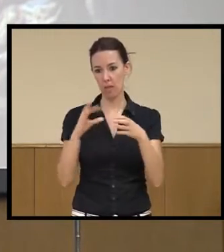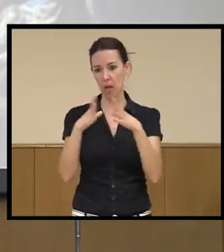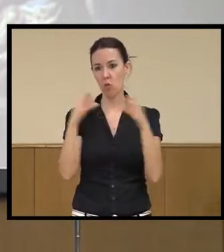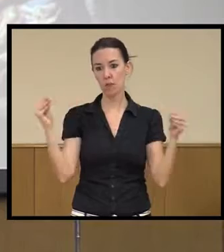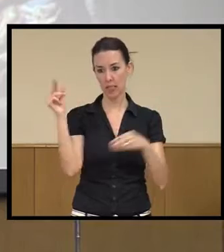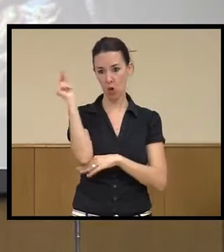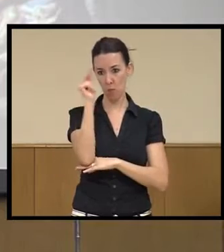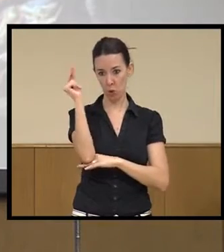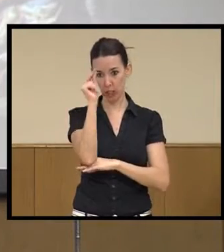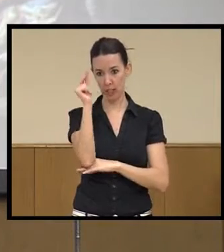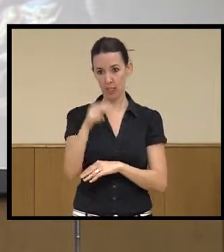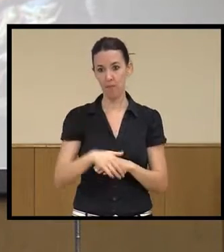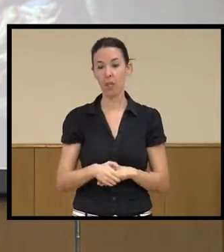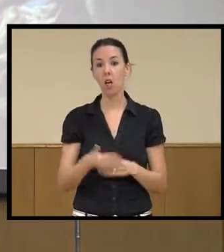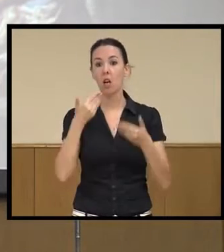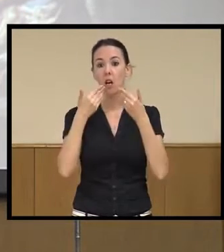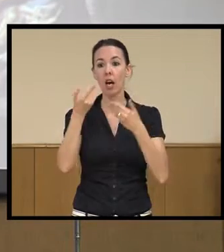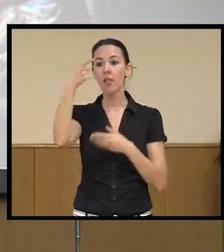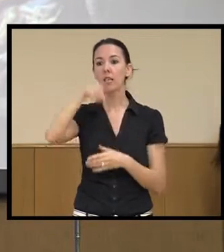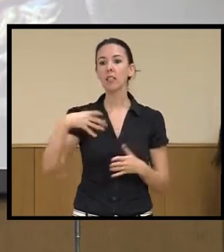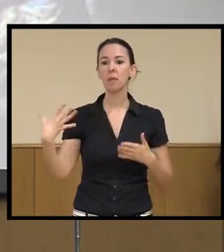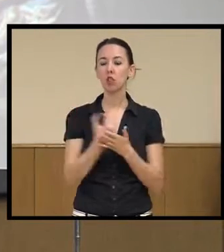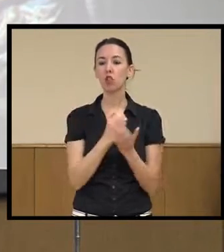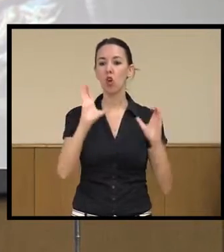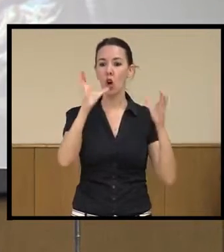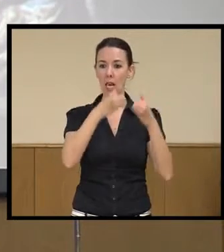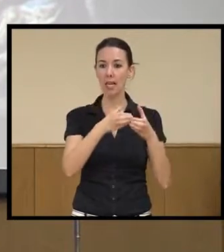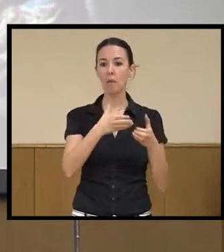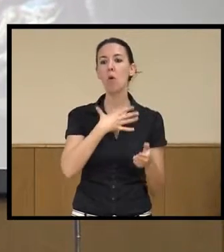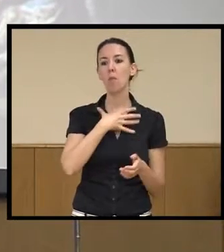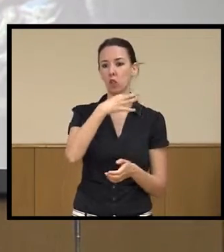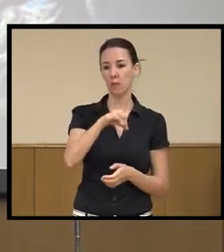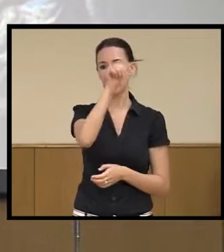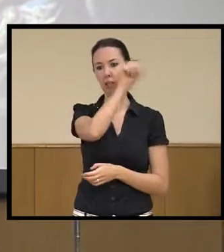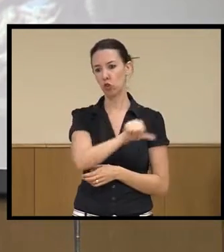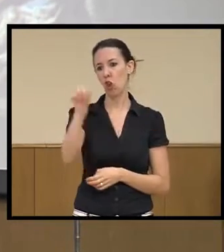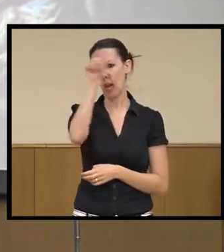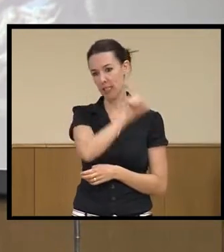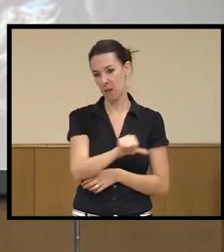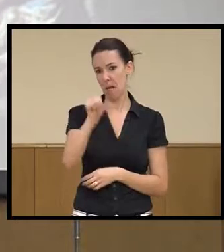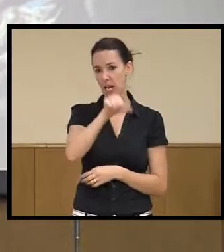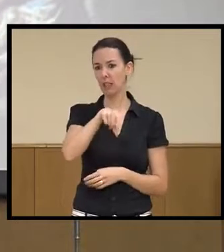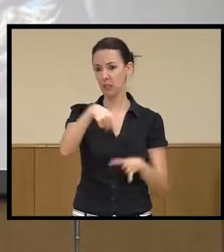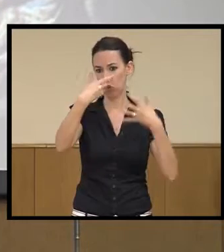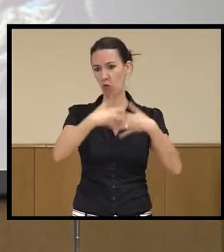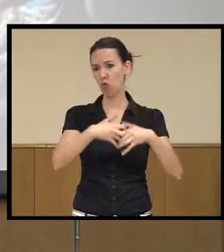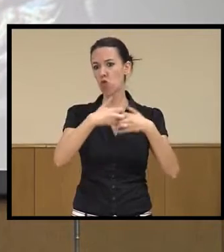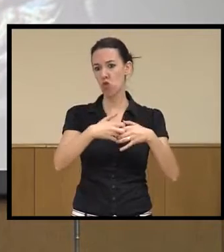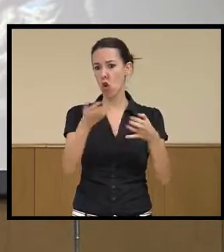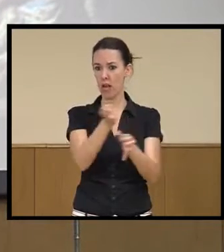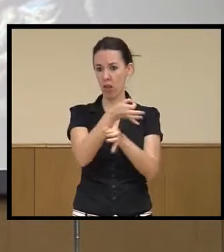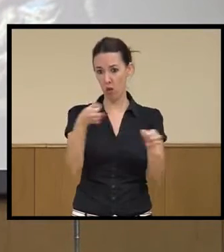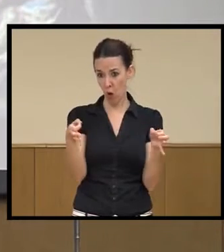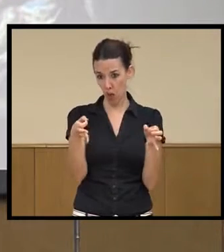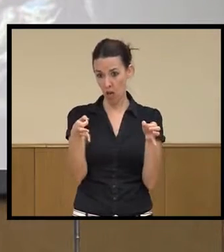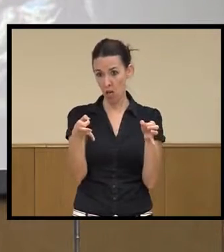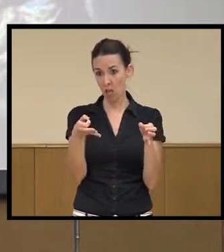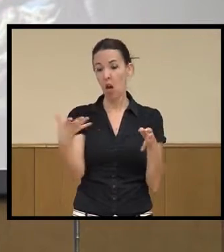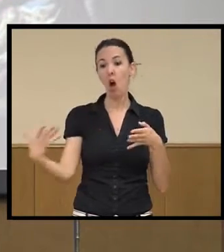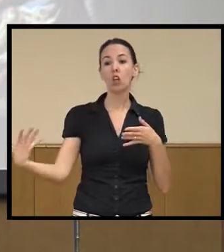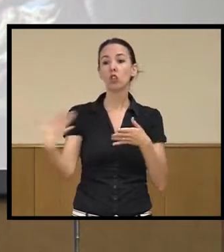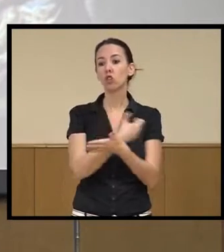Complutense. Gracias también a todo el equipo que posibilita que todas las semanas esto funcione de forma adecuada y